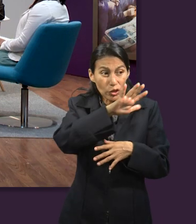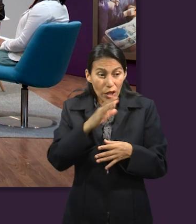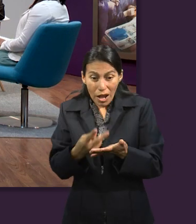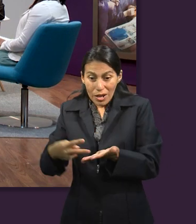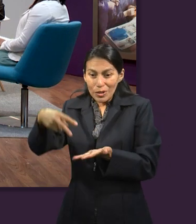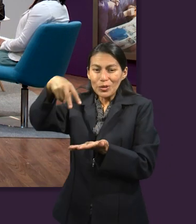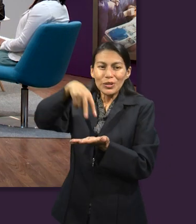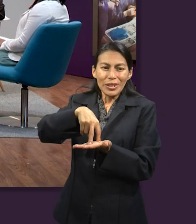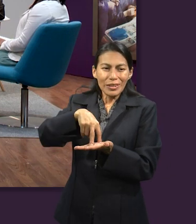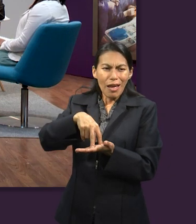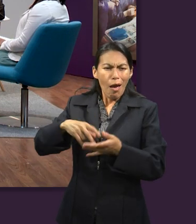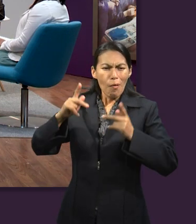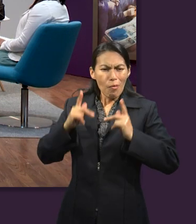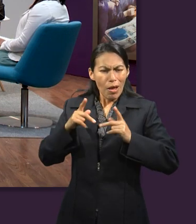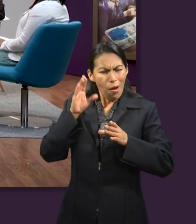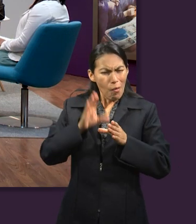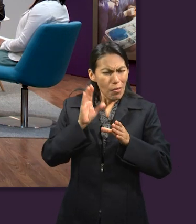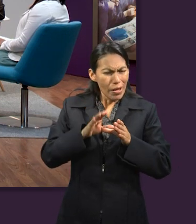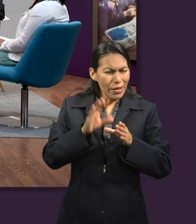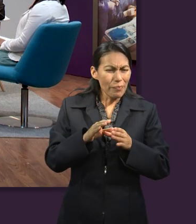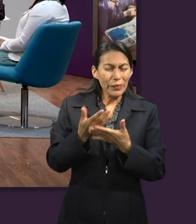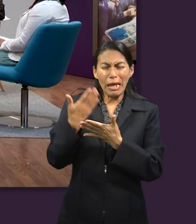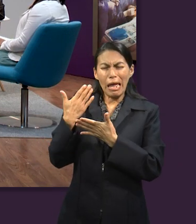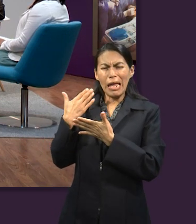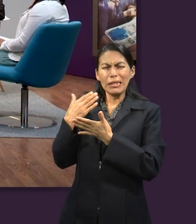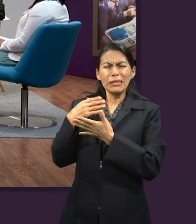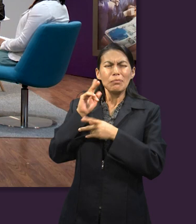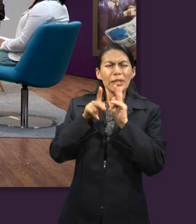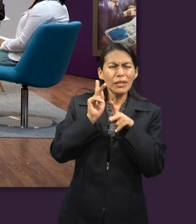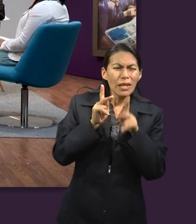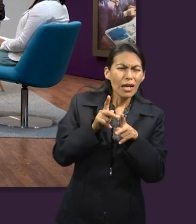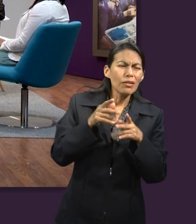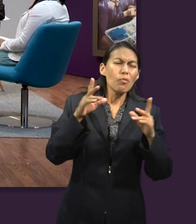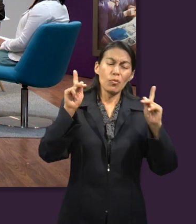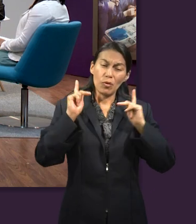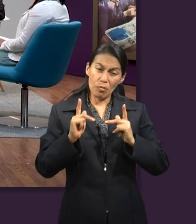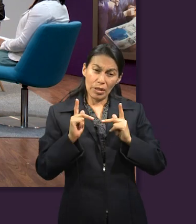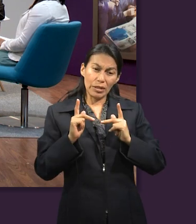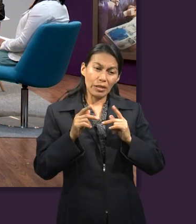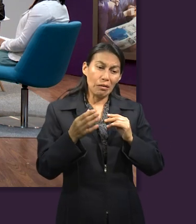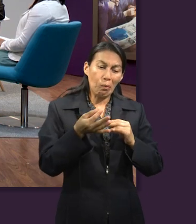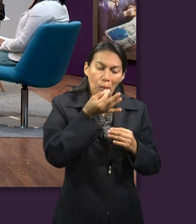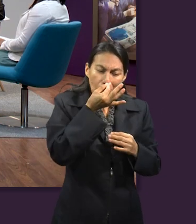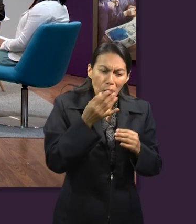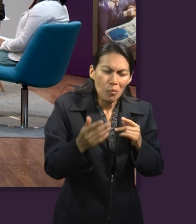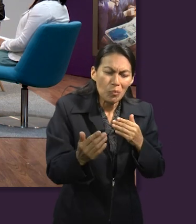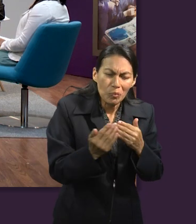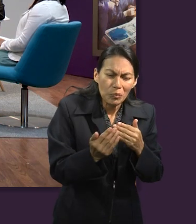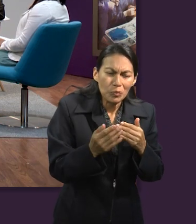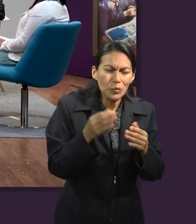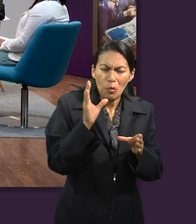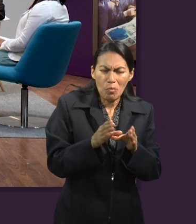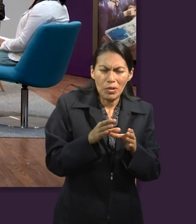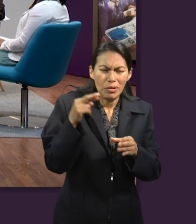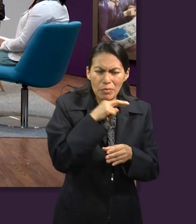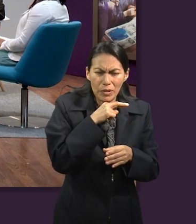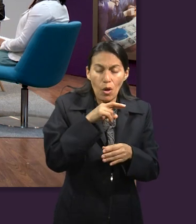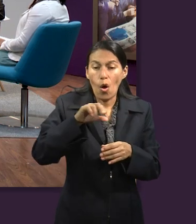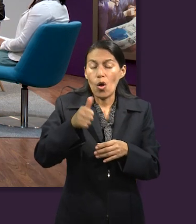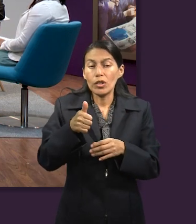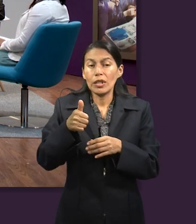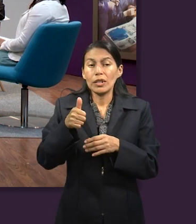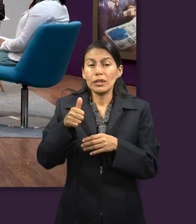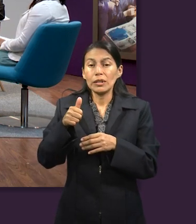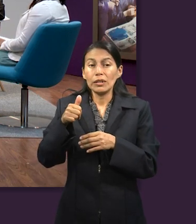cuando se vea la promesa cumplida porque hace rato estábamos mencionando sobre las promesas digamos a corto plazo y a largo plazo y enagás